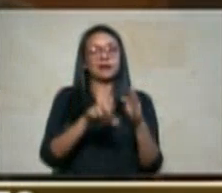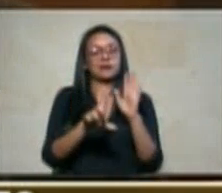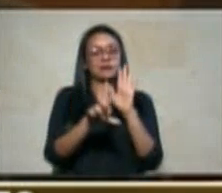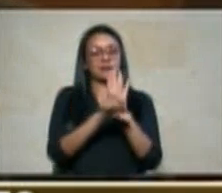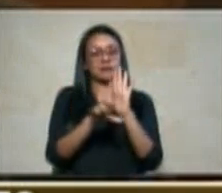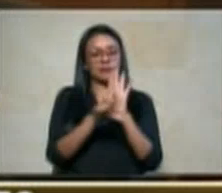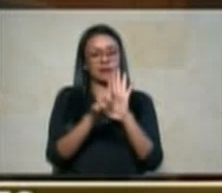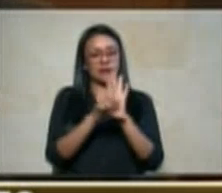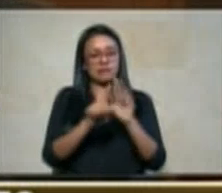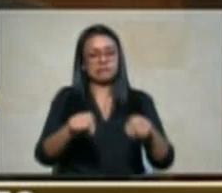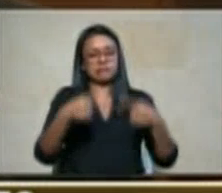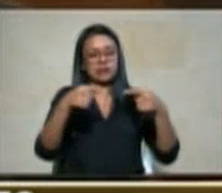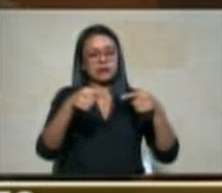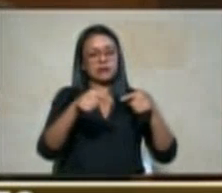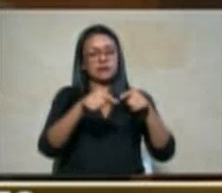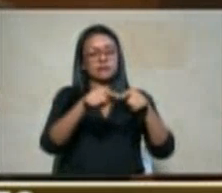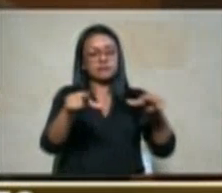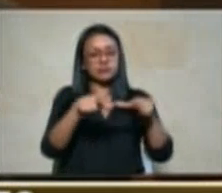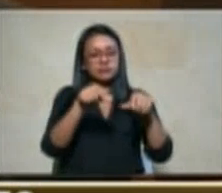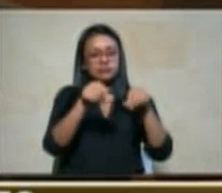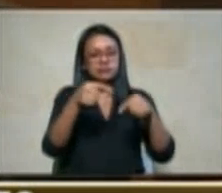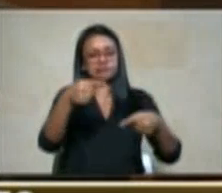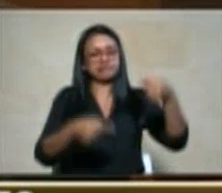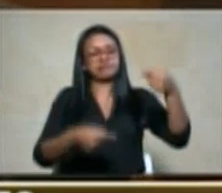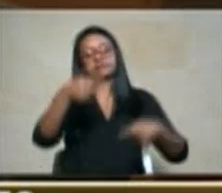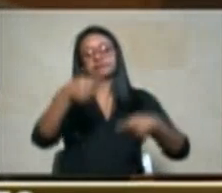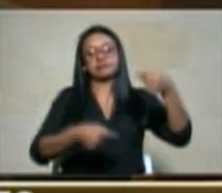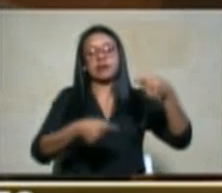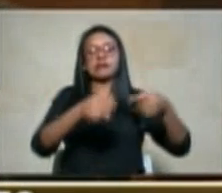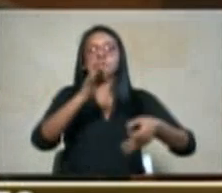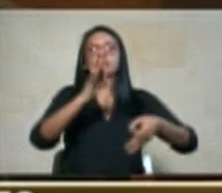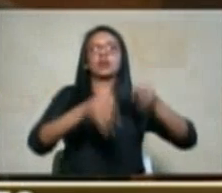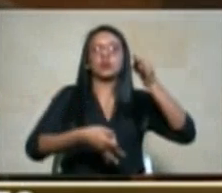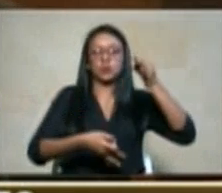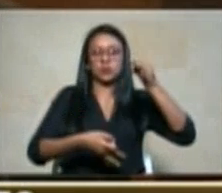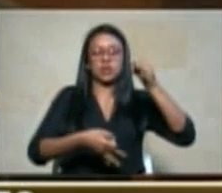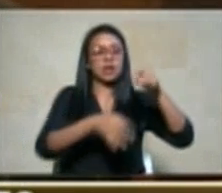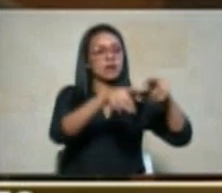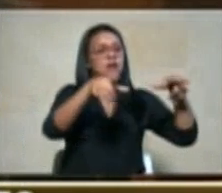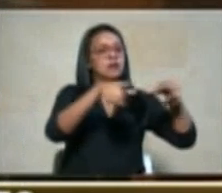para que no se enfrentaran los campesinos y no se cometieran injusticias.